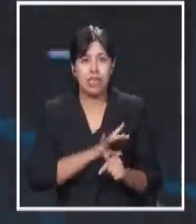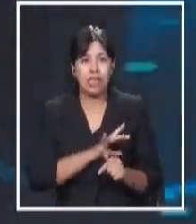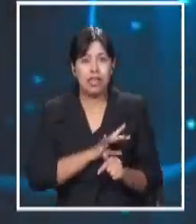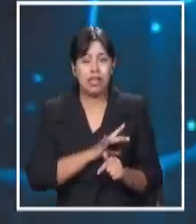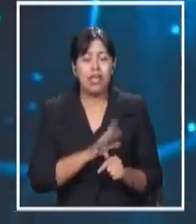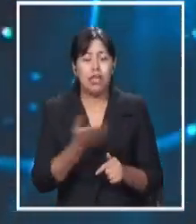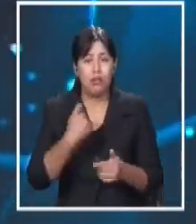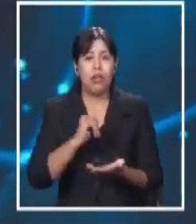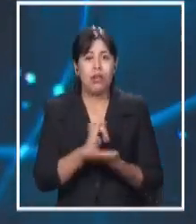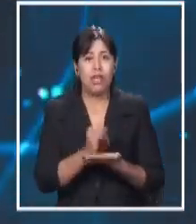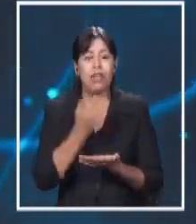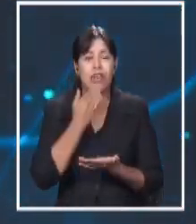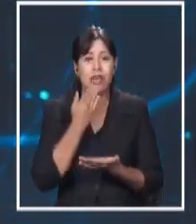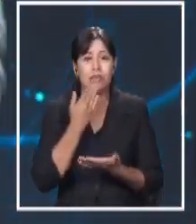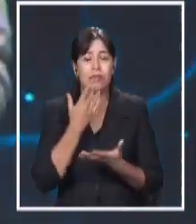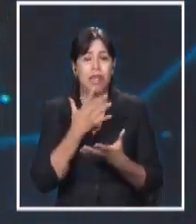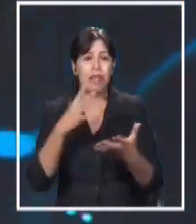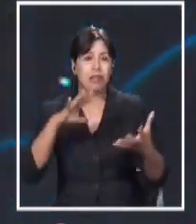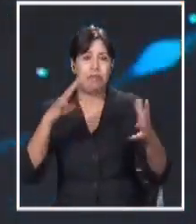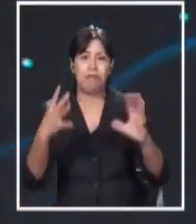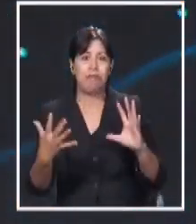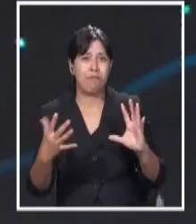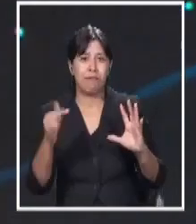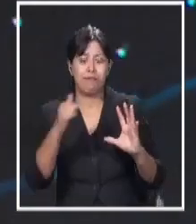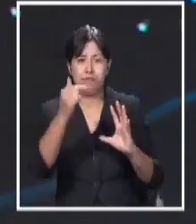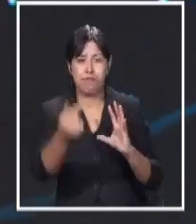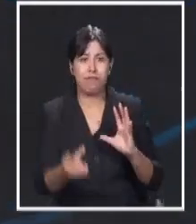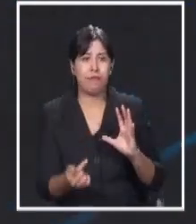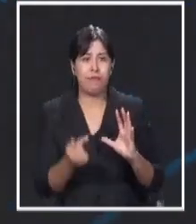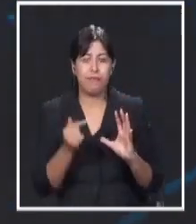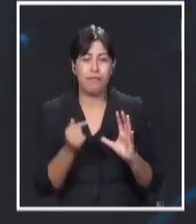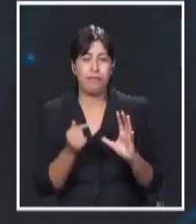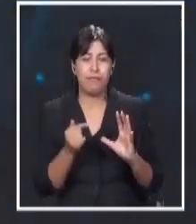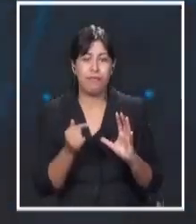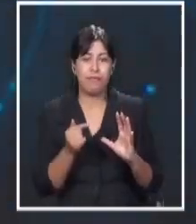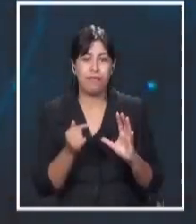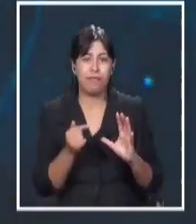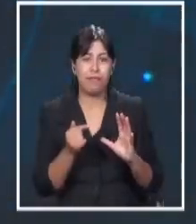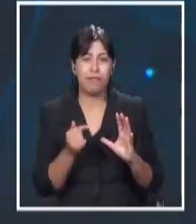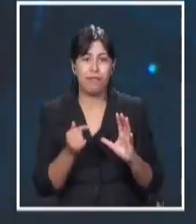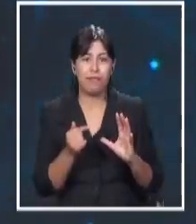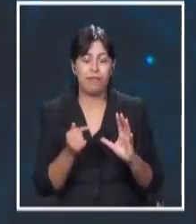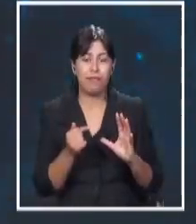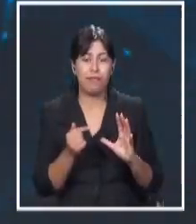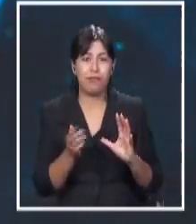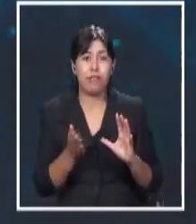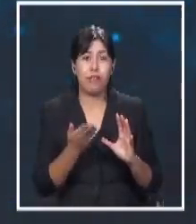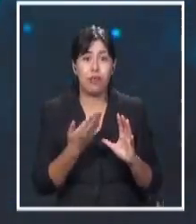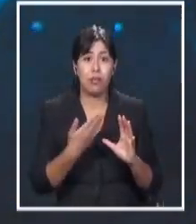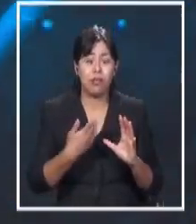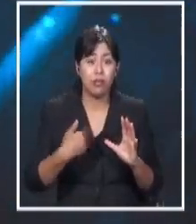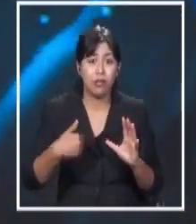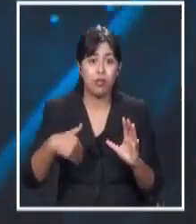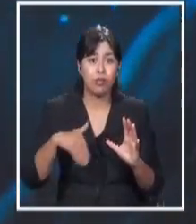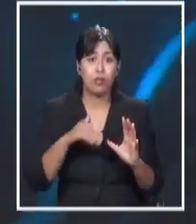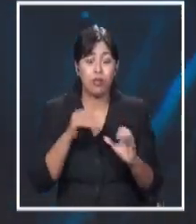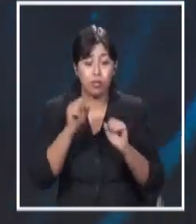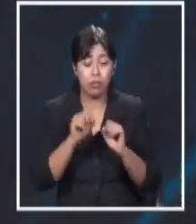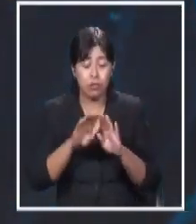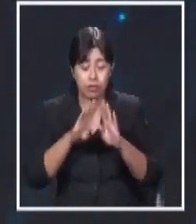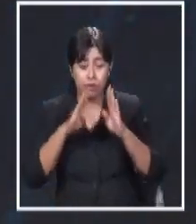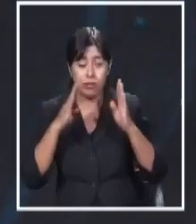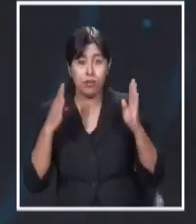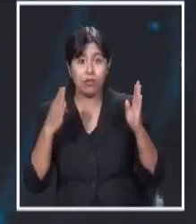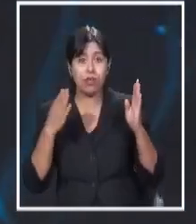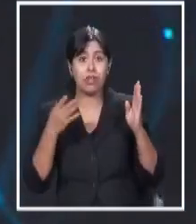pero también son tendencias globales en las que tenemos que avanzar de forma tal que cuando se abran las compuertas,